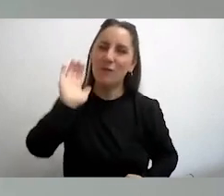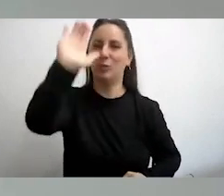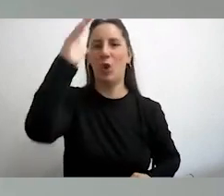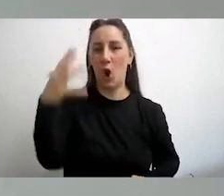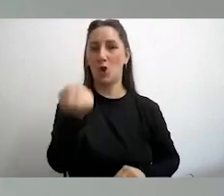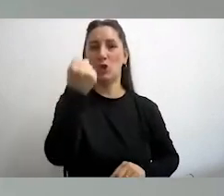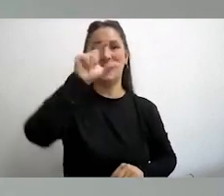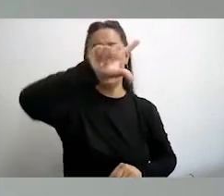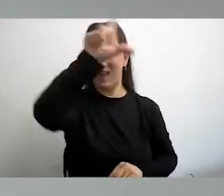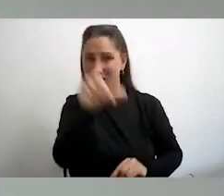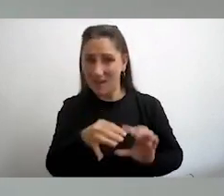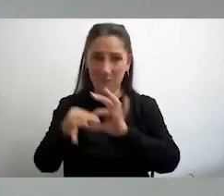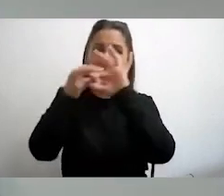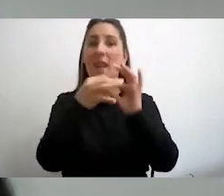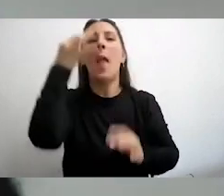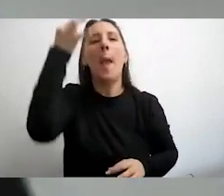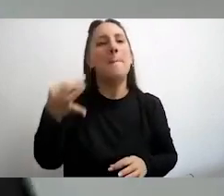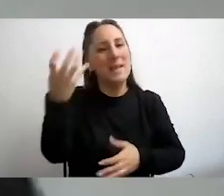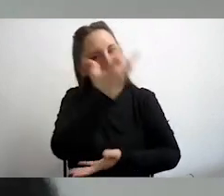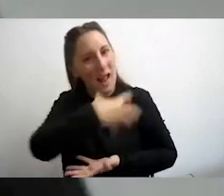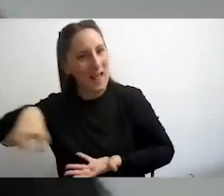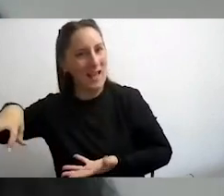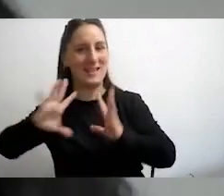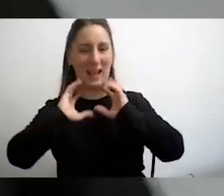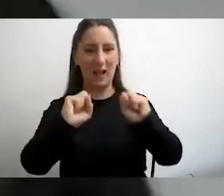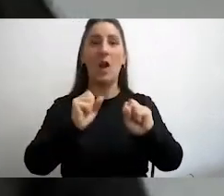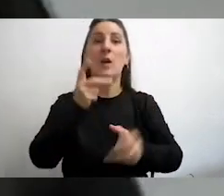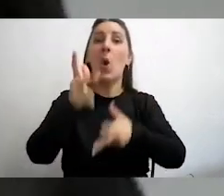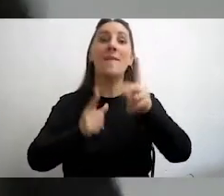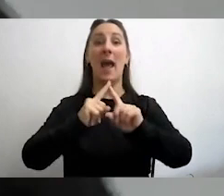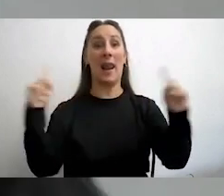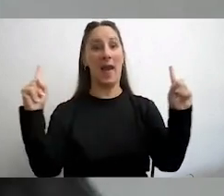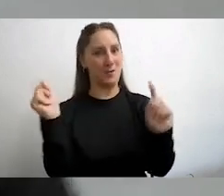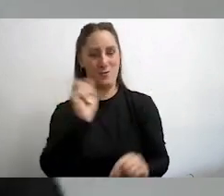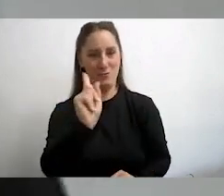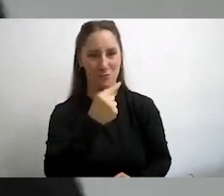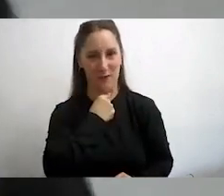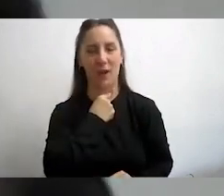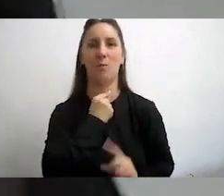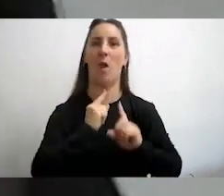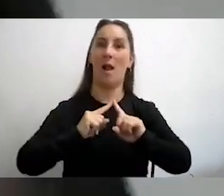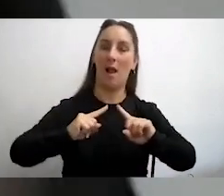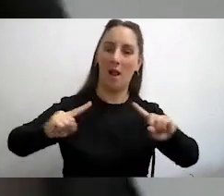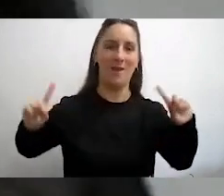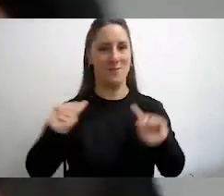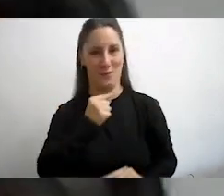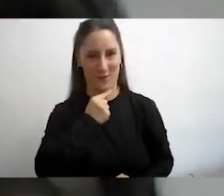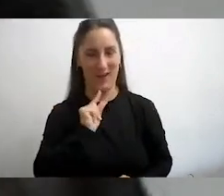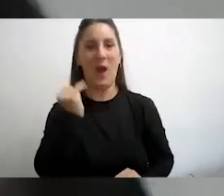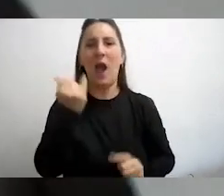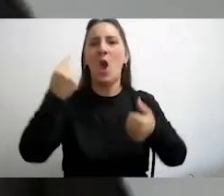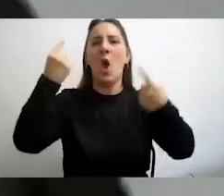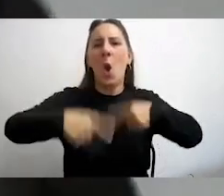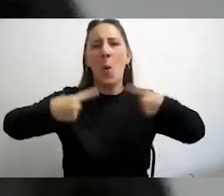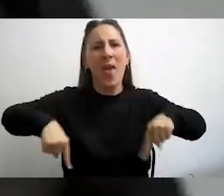en particular de la Secretaría. No quiero hacerlo muy extenso porque si no se va a hacer muy largo y aparte la verdad hay muchas novedades,